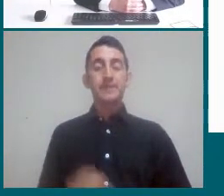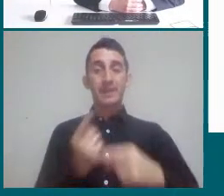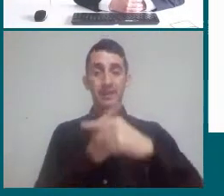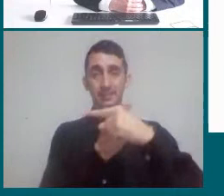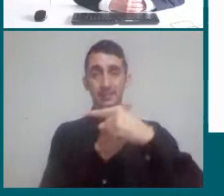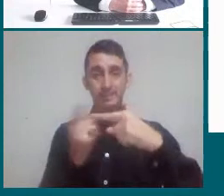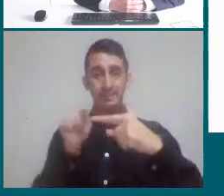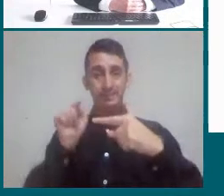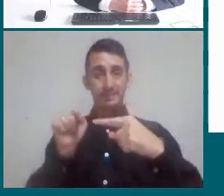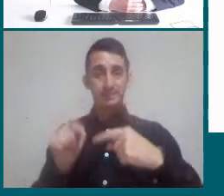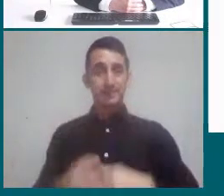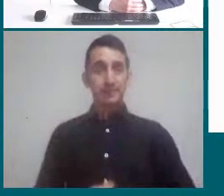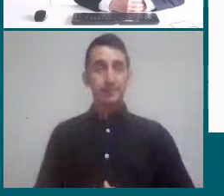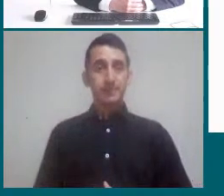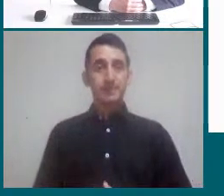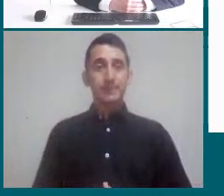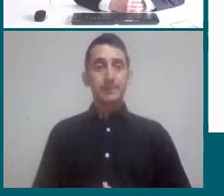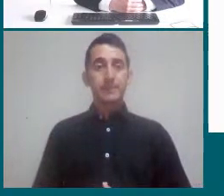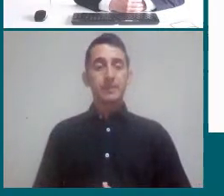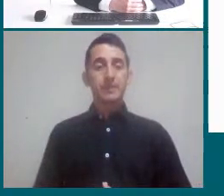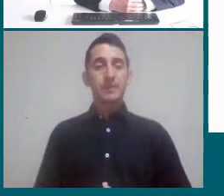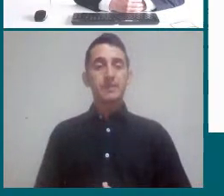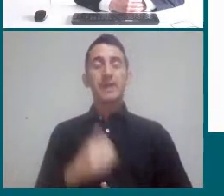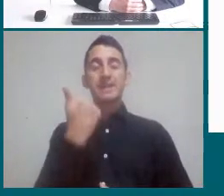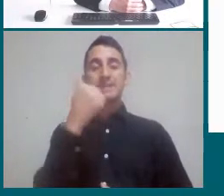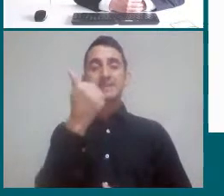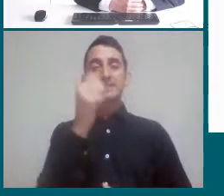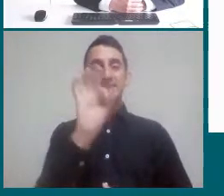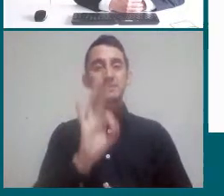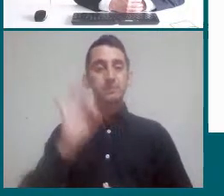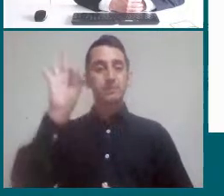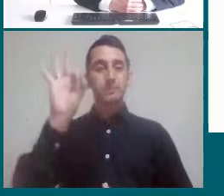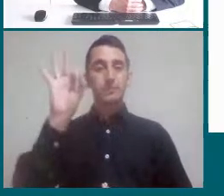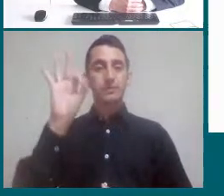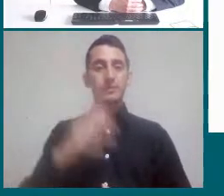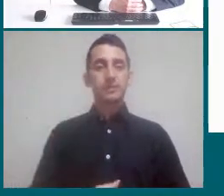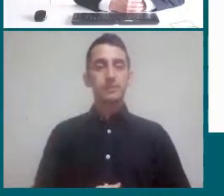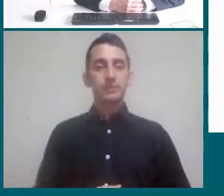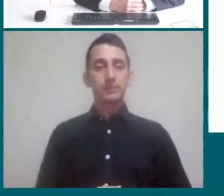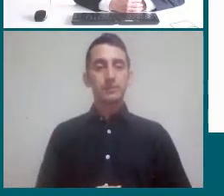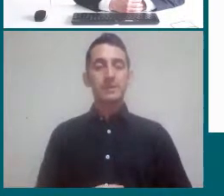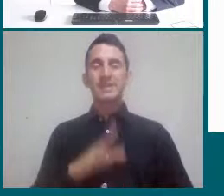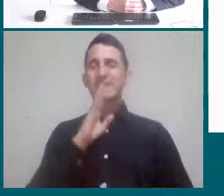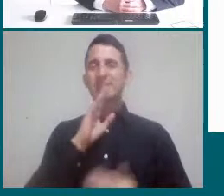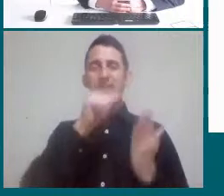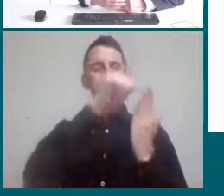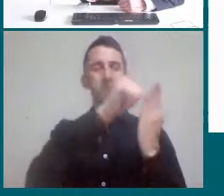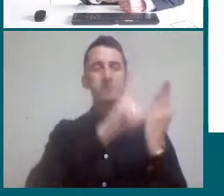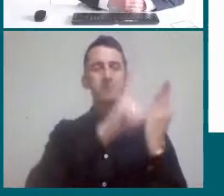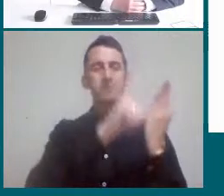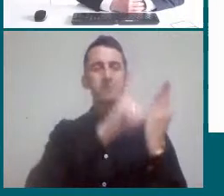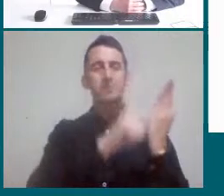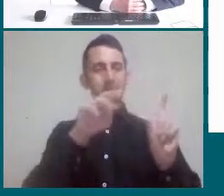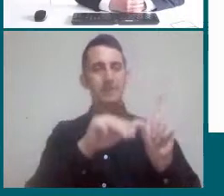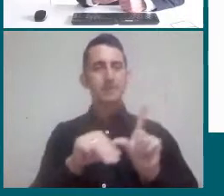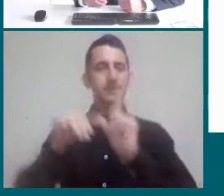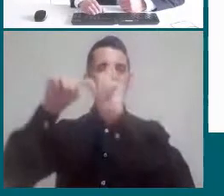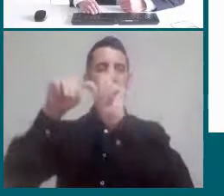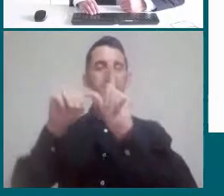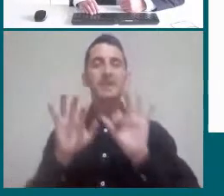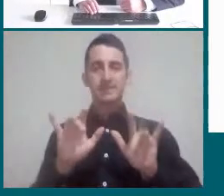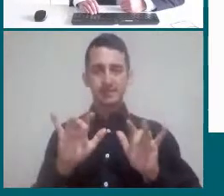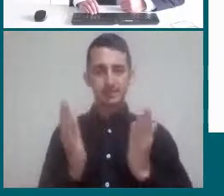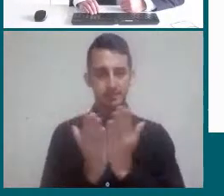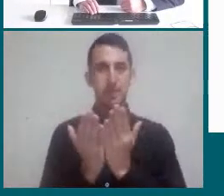Tenemos un 10% pues, en todos los programas de maestría, digamos, para todos los docentes de la Secretaría de Educación. Entonces, la invitación es